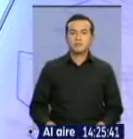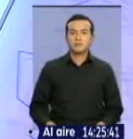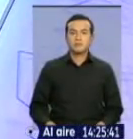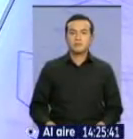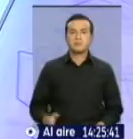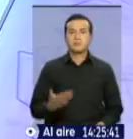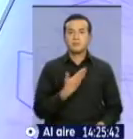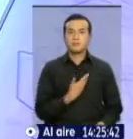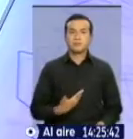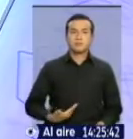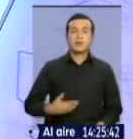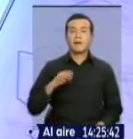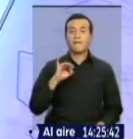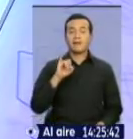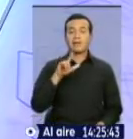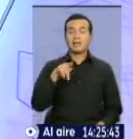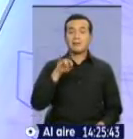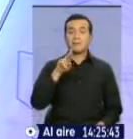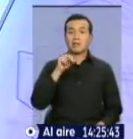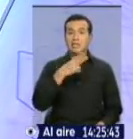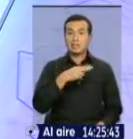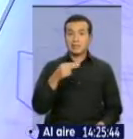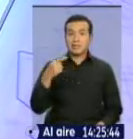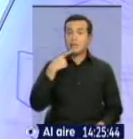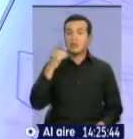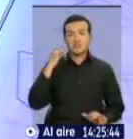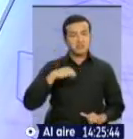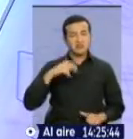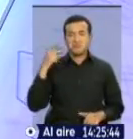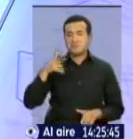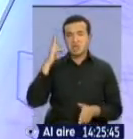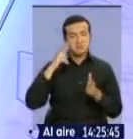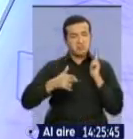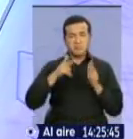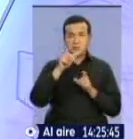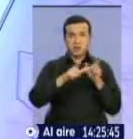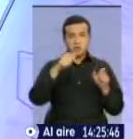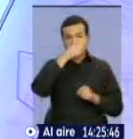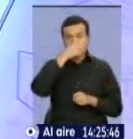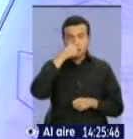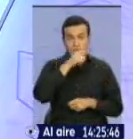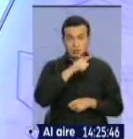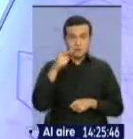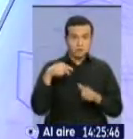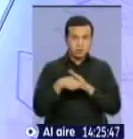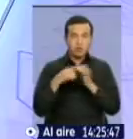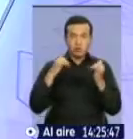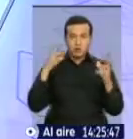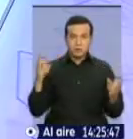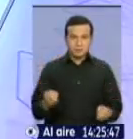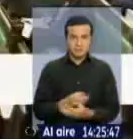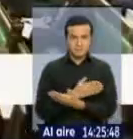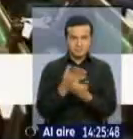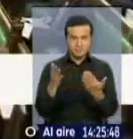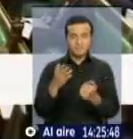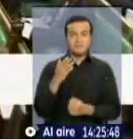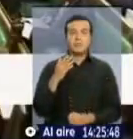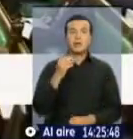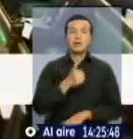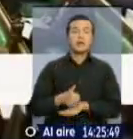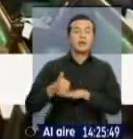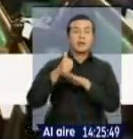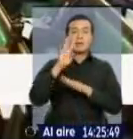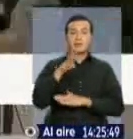El presidente de Filipinas aseguró continuar con asesinatos en su lucha contra las drogas. Más en el siguiente resumen. La primera